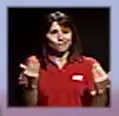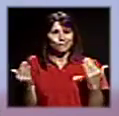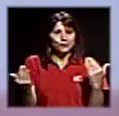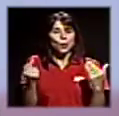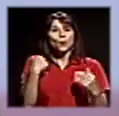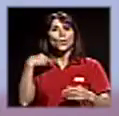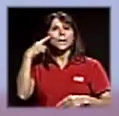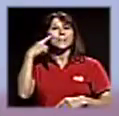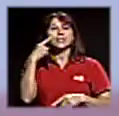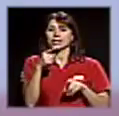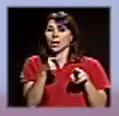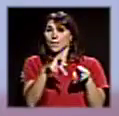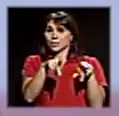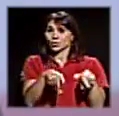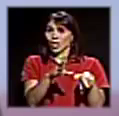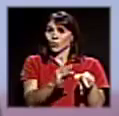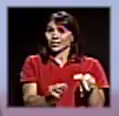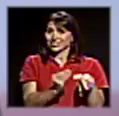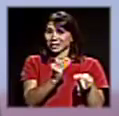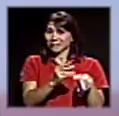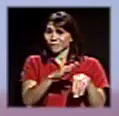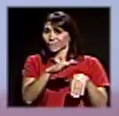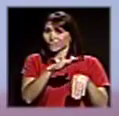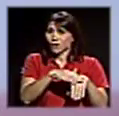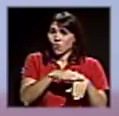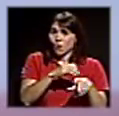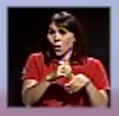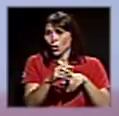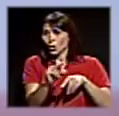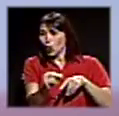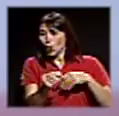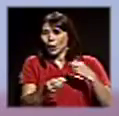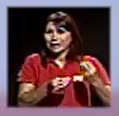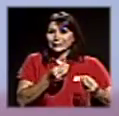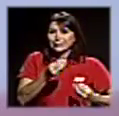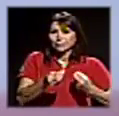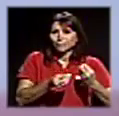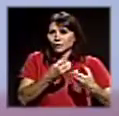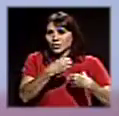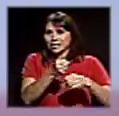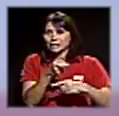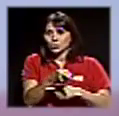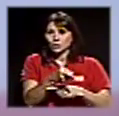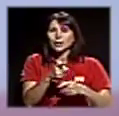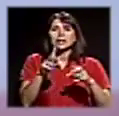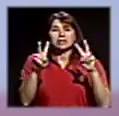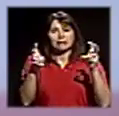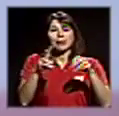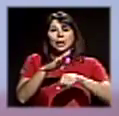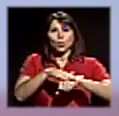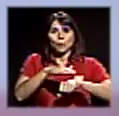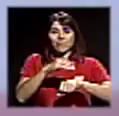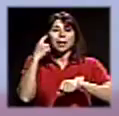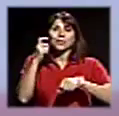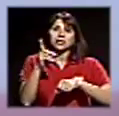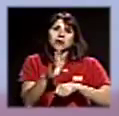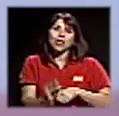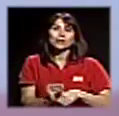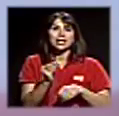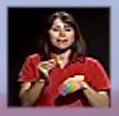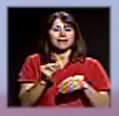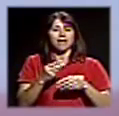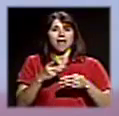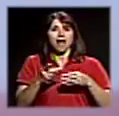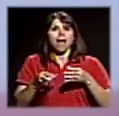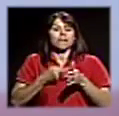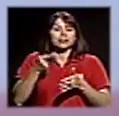adolescente, ¿qué tan culpable es de cometer el crimen que cometió o no, ¿verdad? Entra como ahí el tema de la culpabilidad, porque un adolescente reacciona un poco más impulsivo,